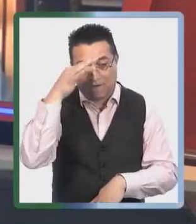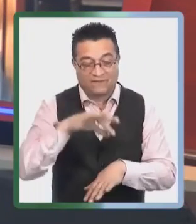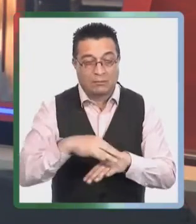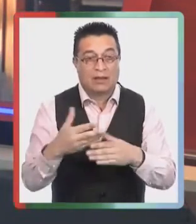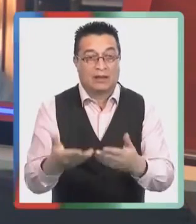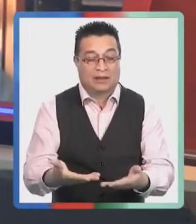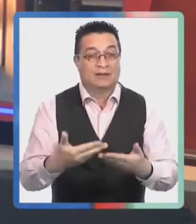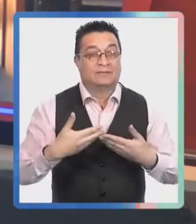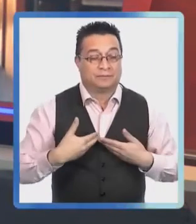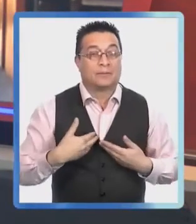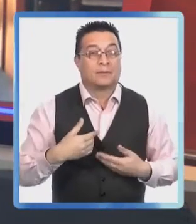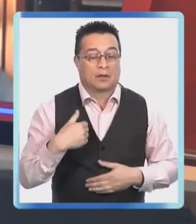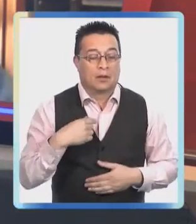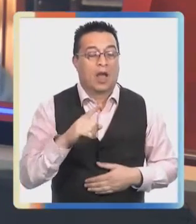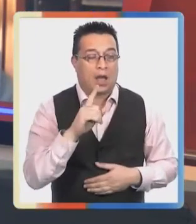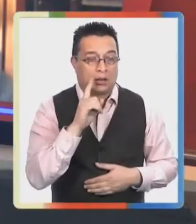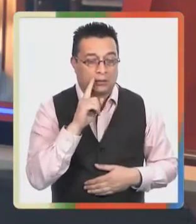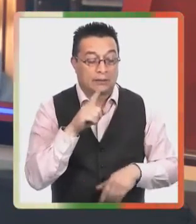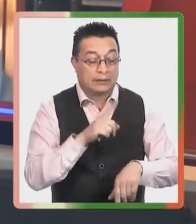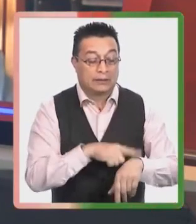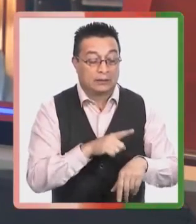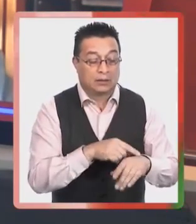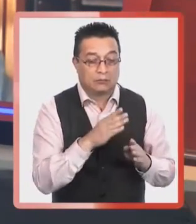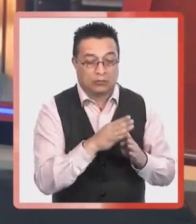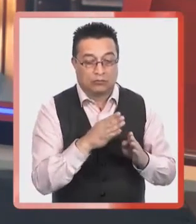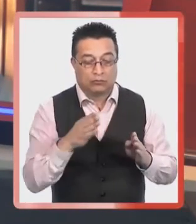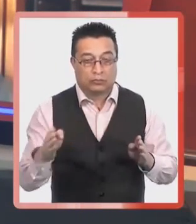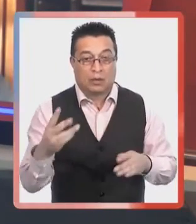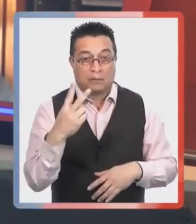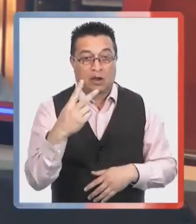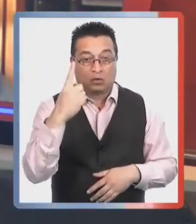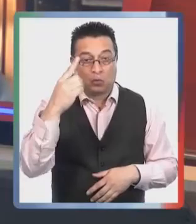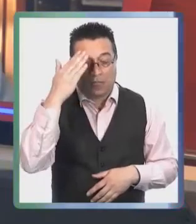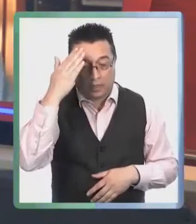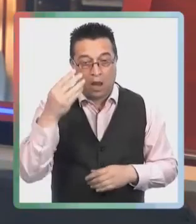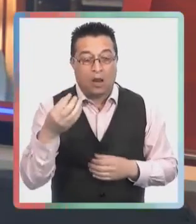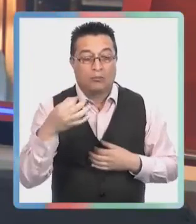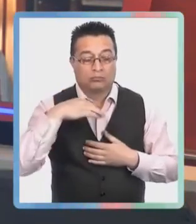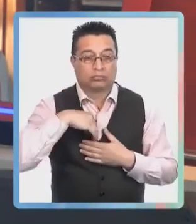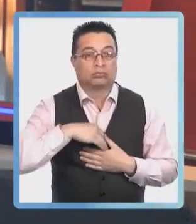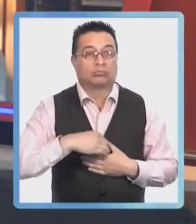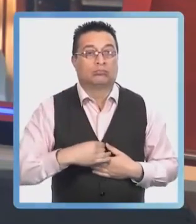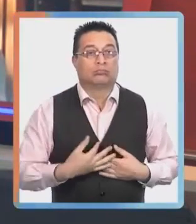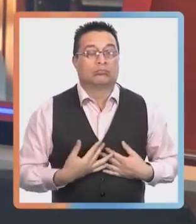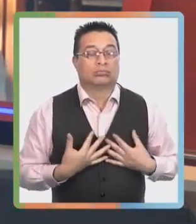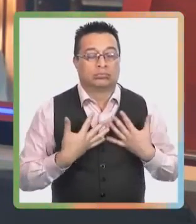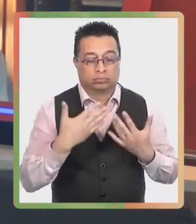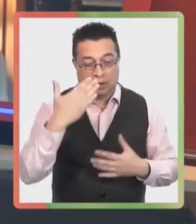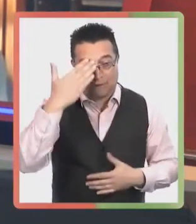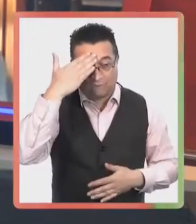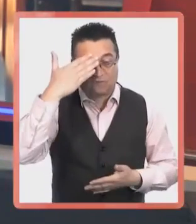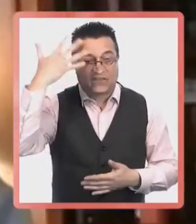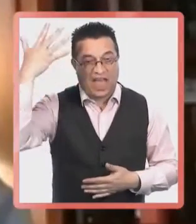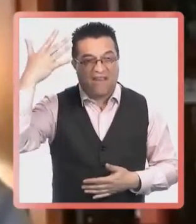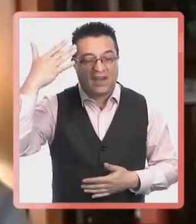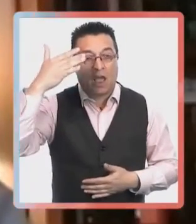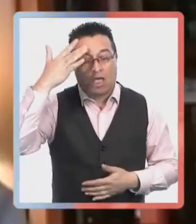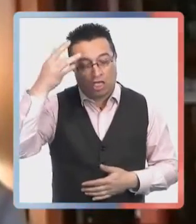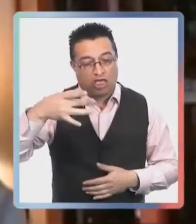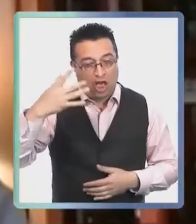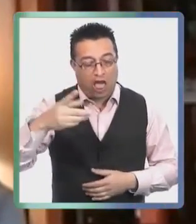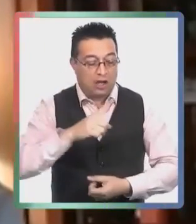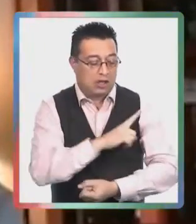una enfermedad que tiene un periodo de incubación de más o menos 21 días y que produce fiebre, dolor